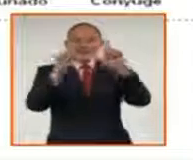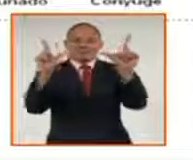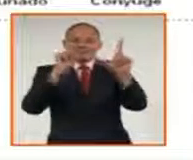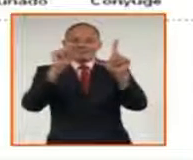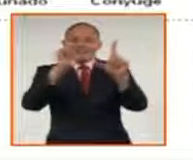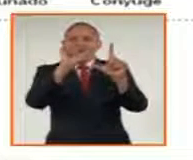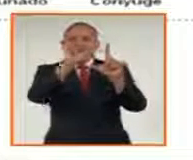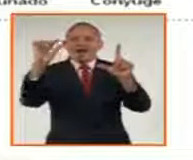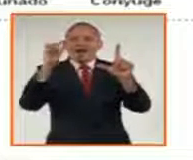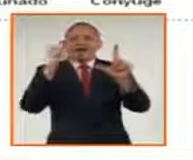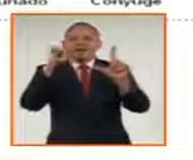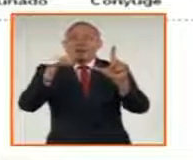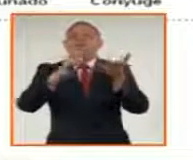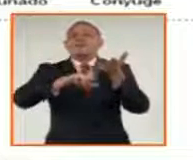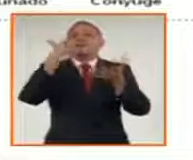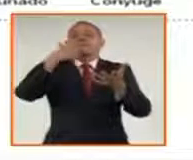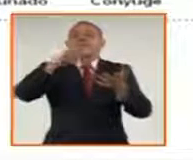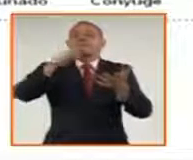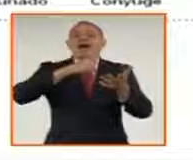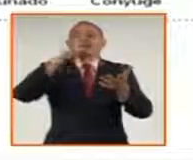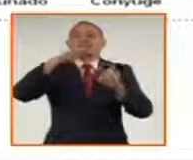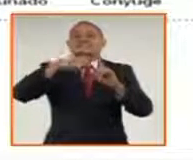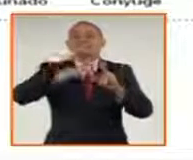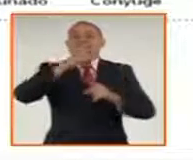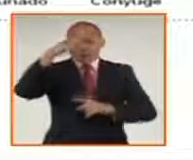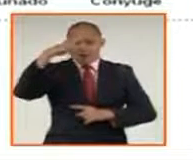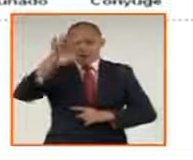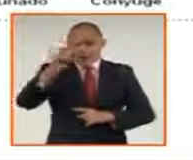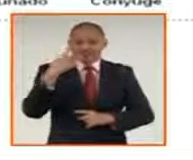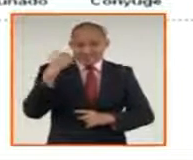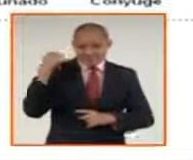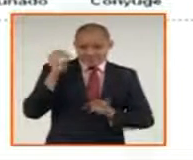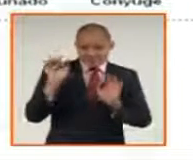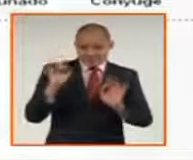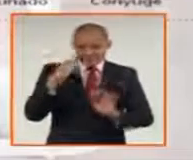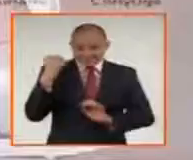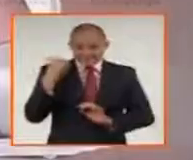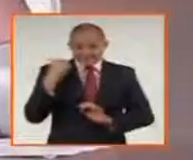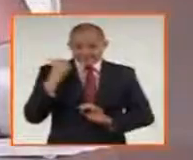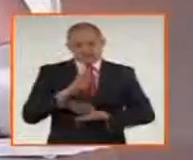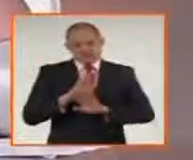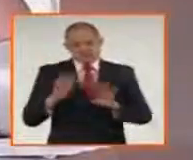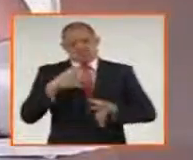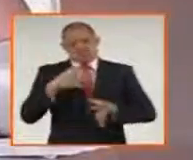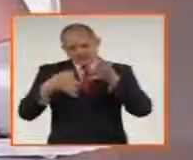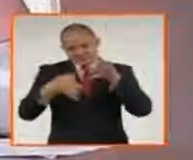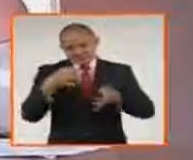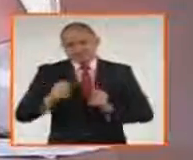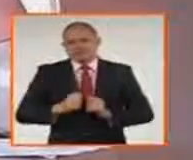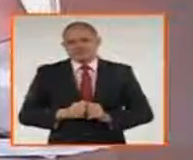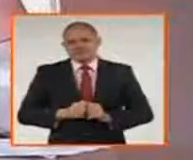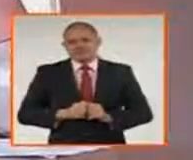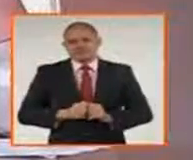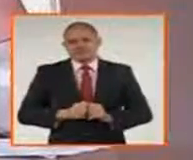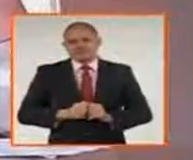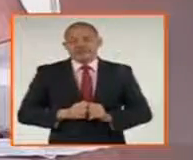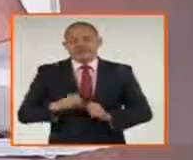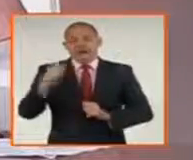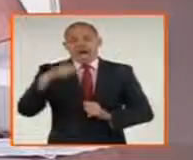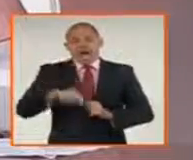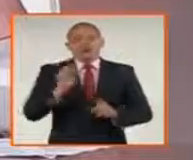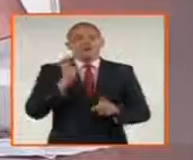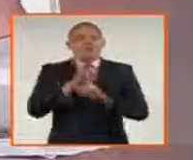se define la bilateralidad que tiene que existir en esta relación, pero además se construye el régimen jurídico de